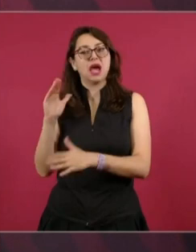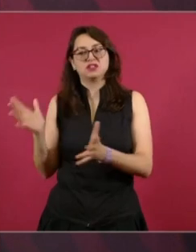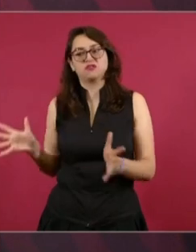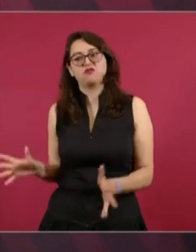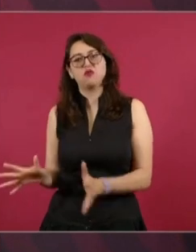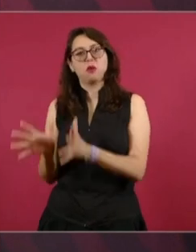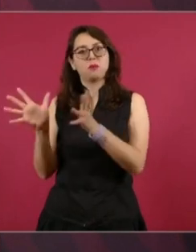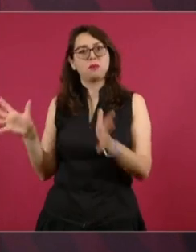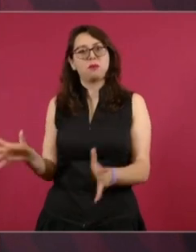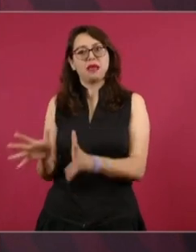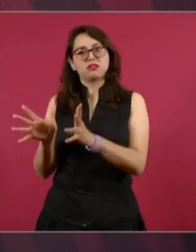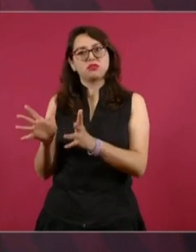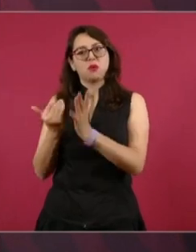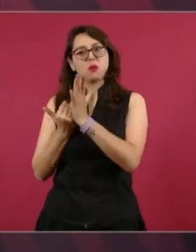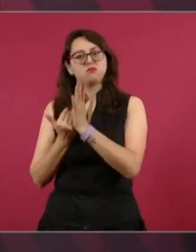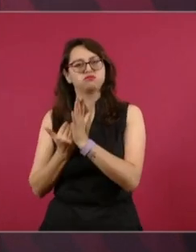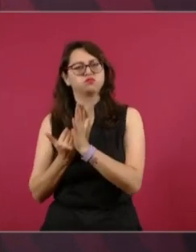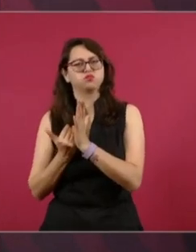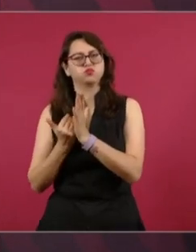se orientó